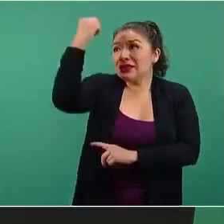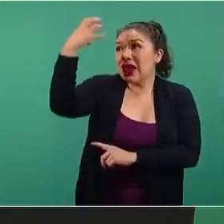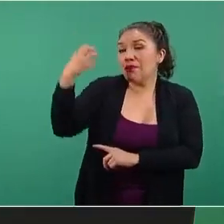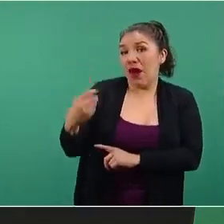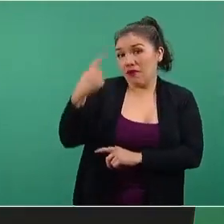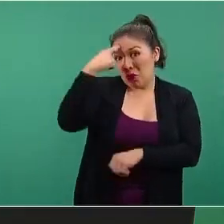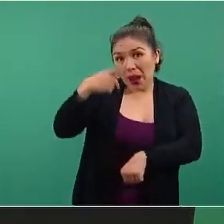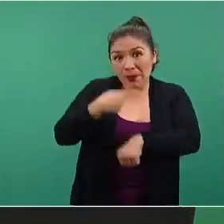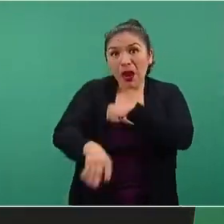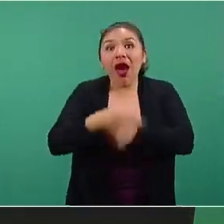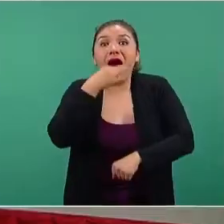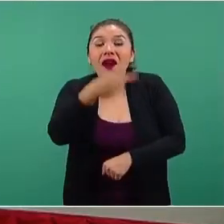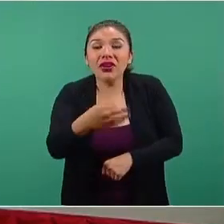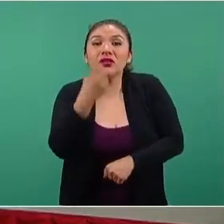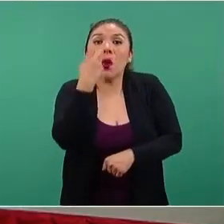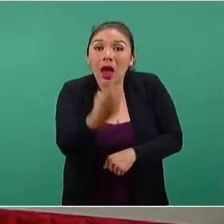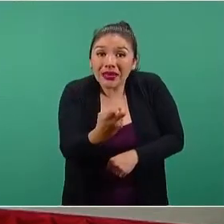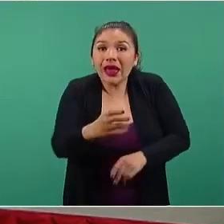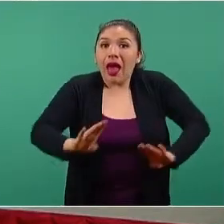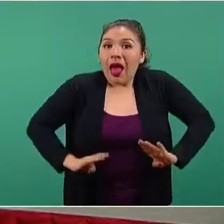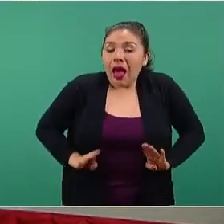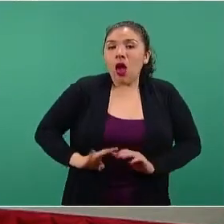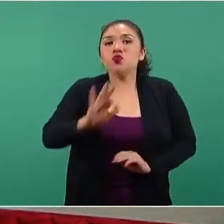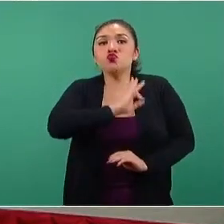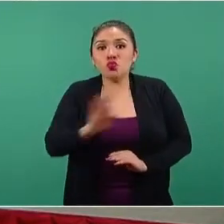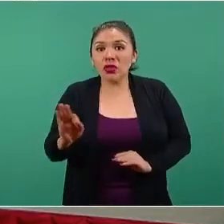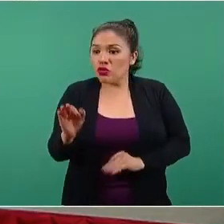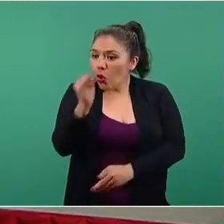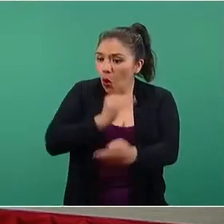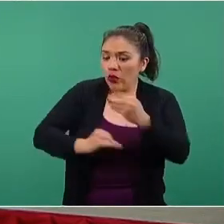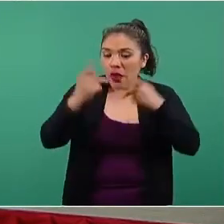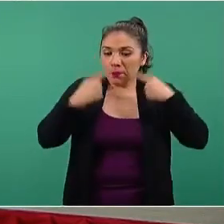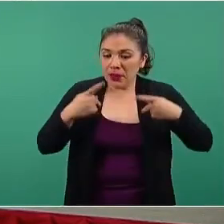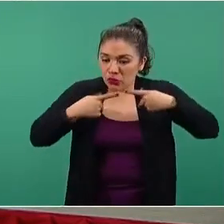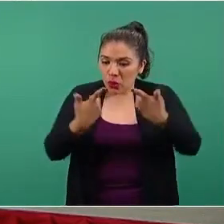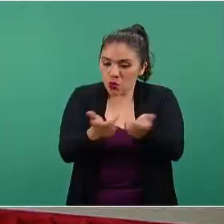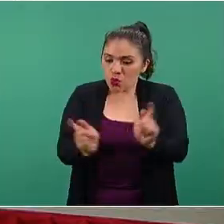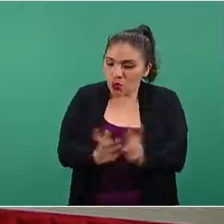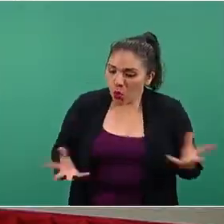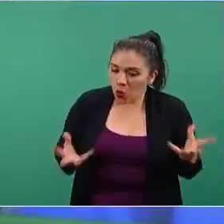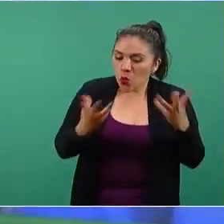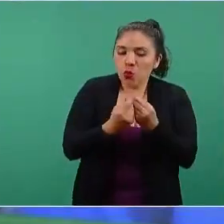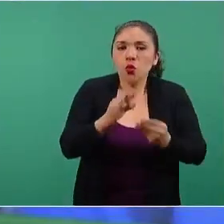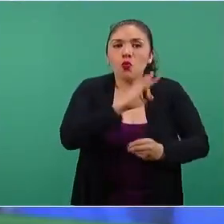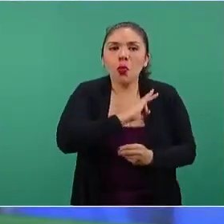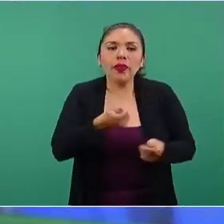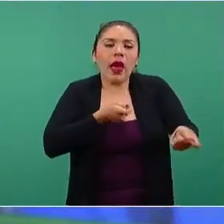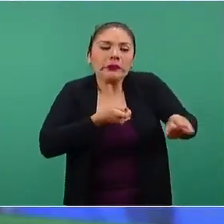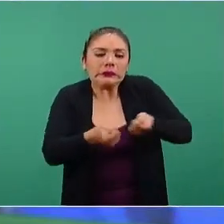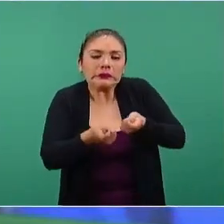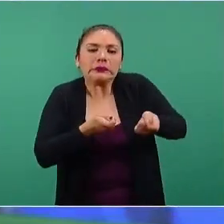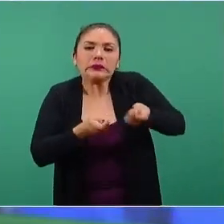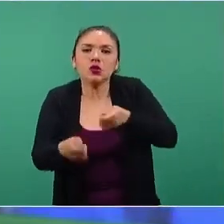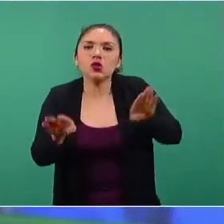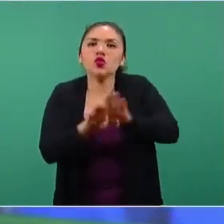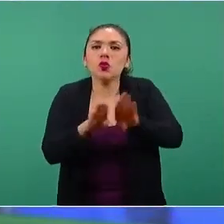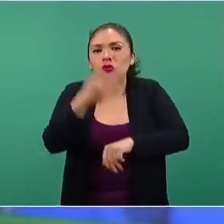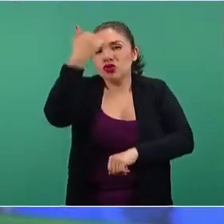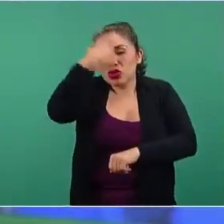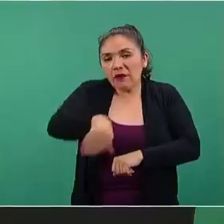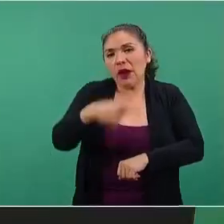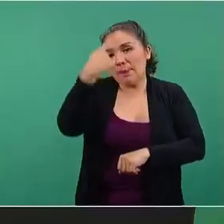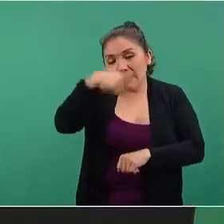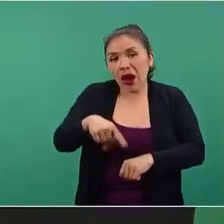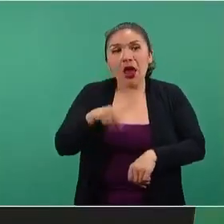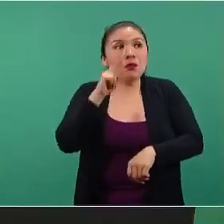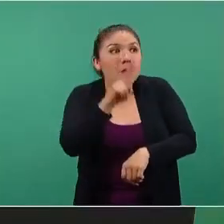epidémico van a ser las formas en que todos en conjunto podamos ir manejando y administrando